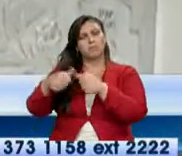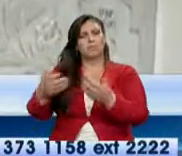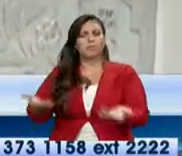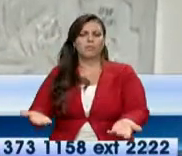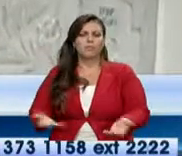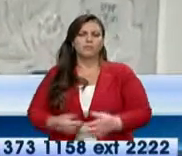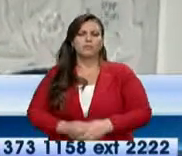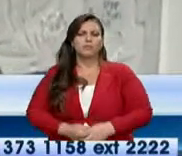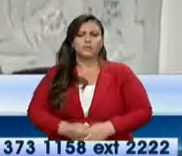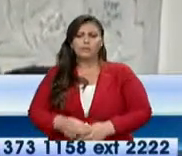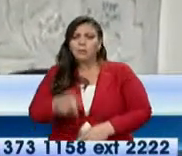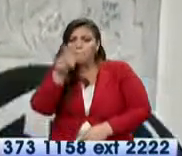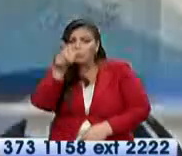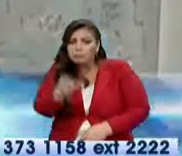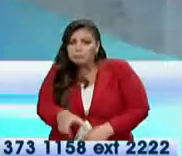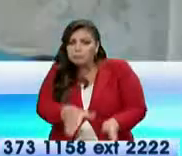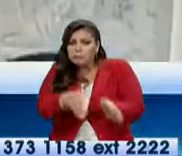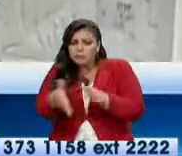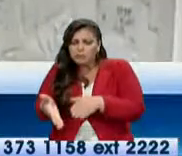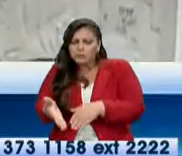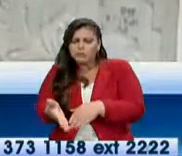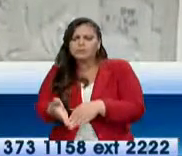quiere a alguien,